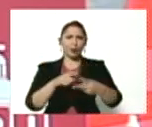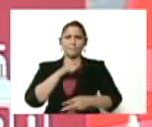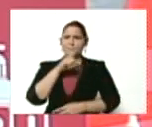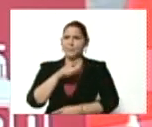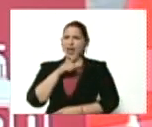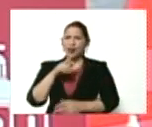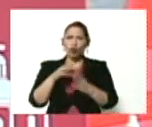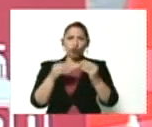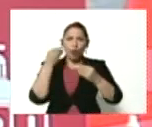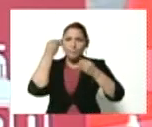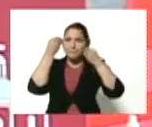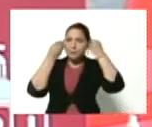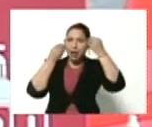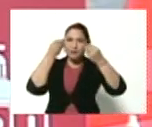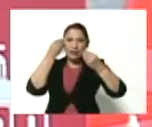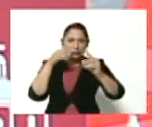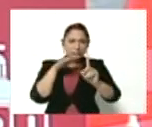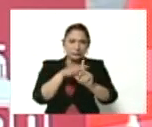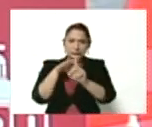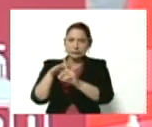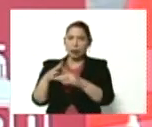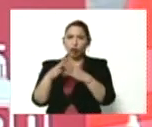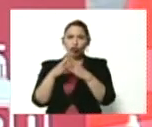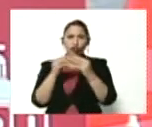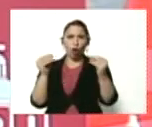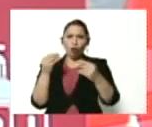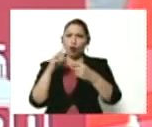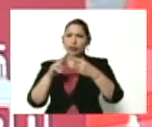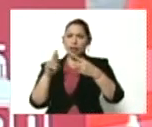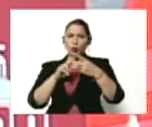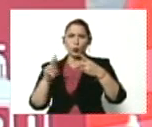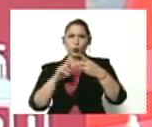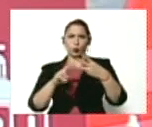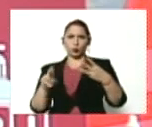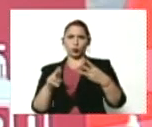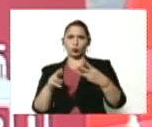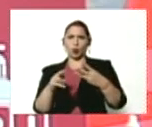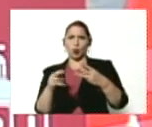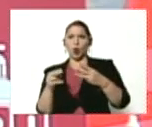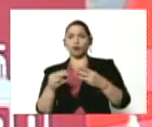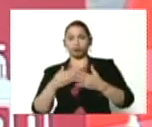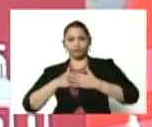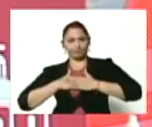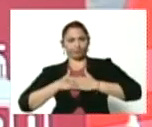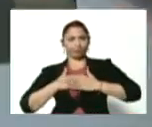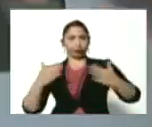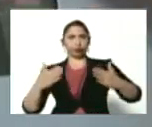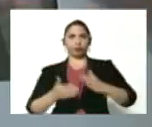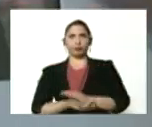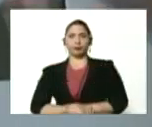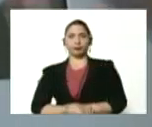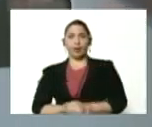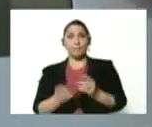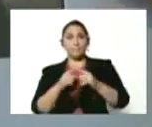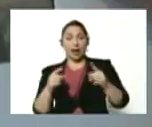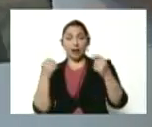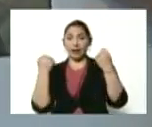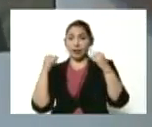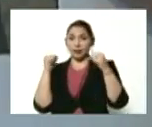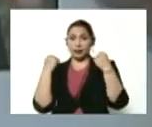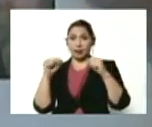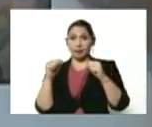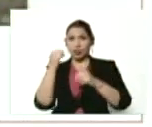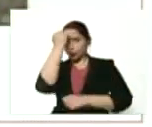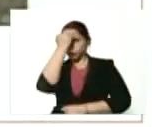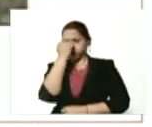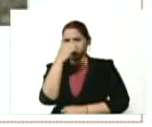las planificaciones, todos los recursos de que se dispusieron para el entrenamiento de